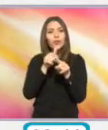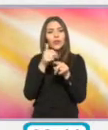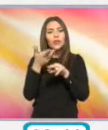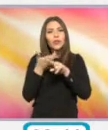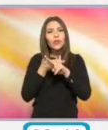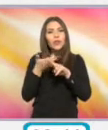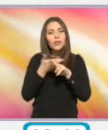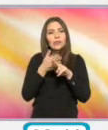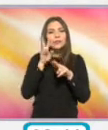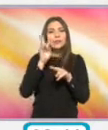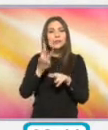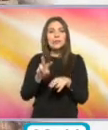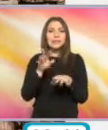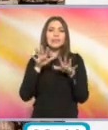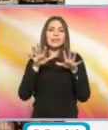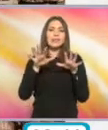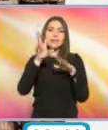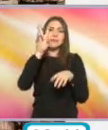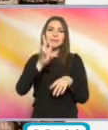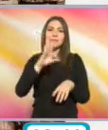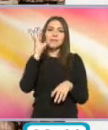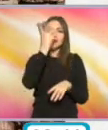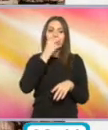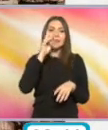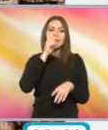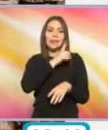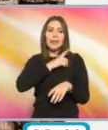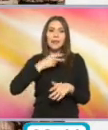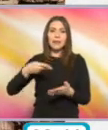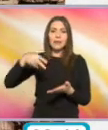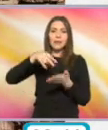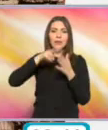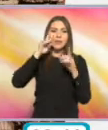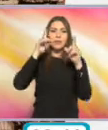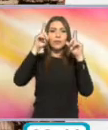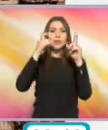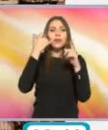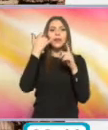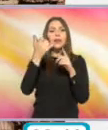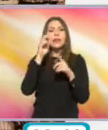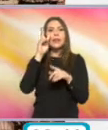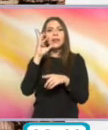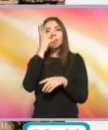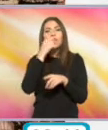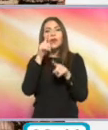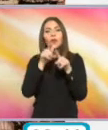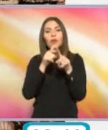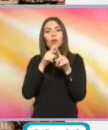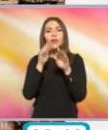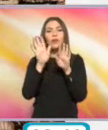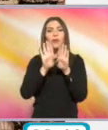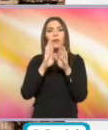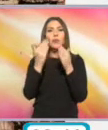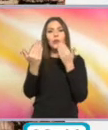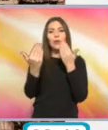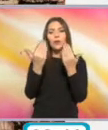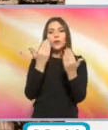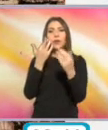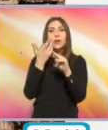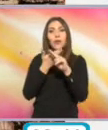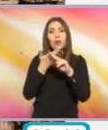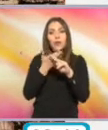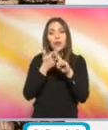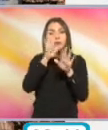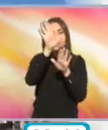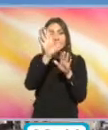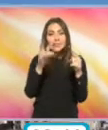que es pues hermoso, ¿no? Vale la pena sacarse la foto ahí. Y vean el cielo, vean el contraste entre lo rosa y el cielo, ¿no? Oye, cuando llueve se ve